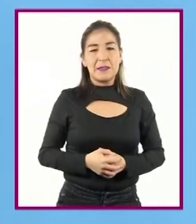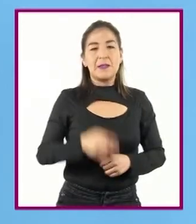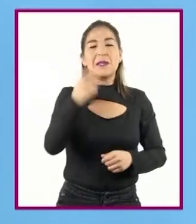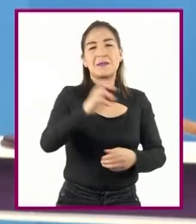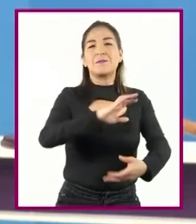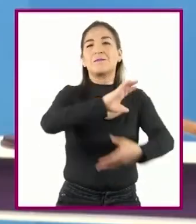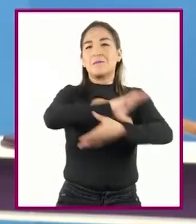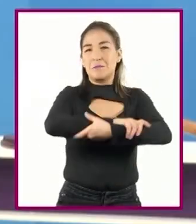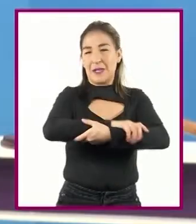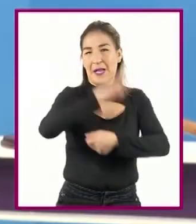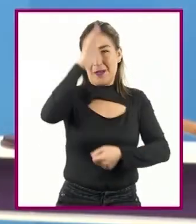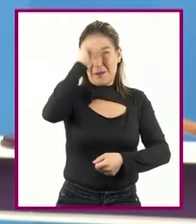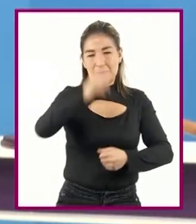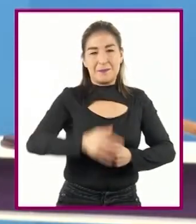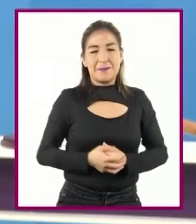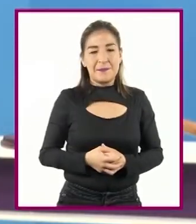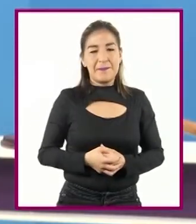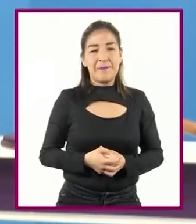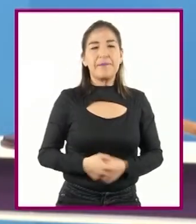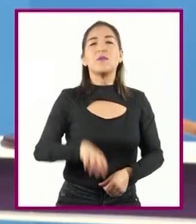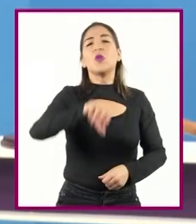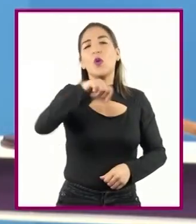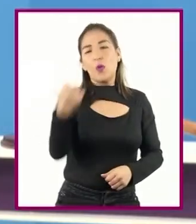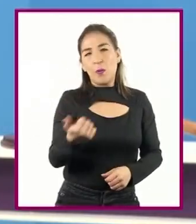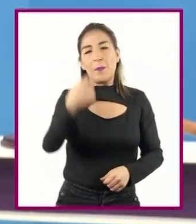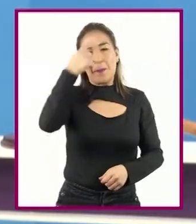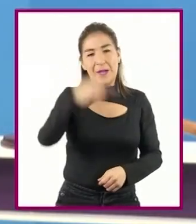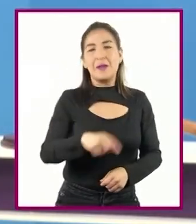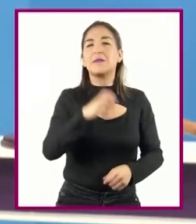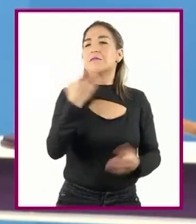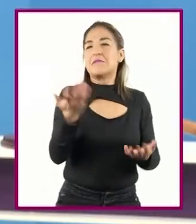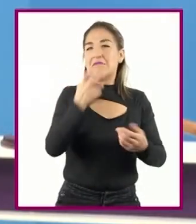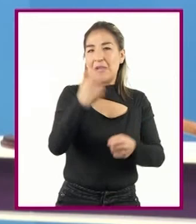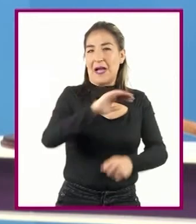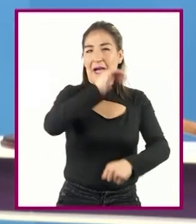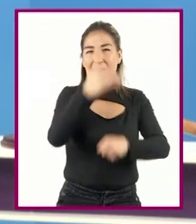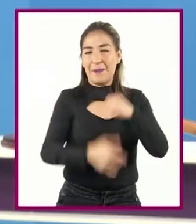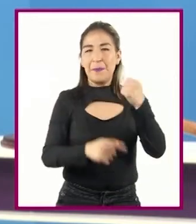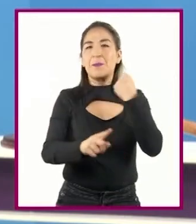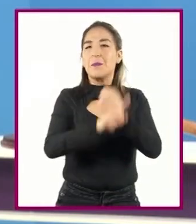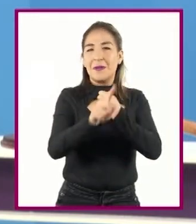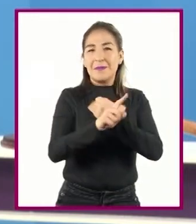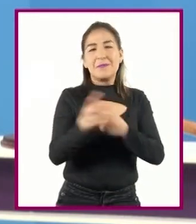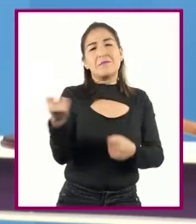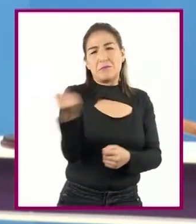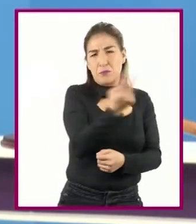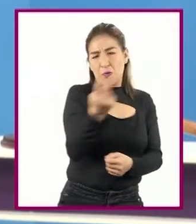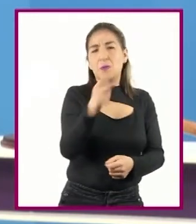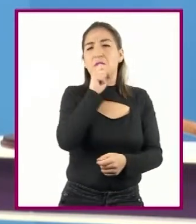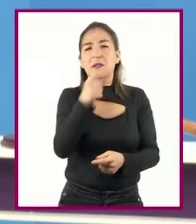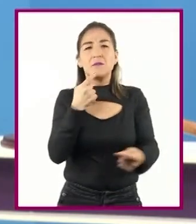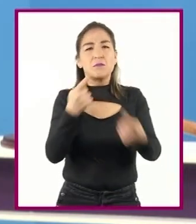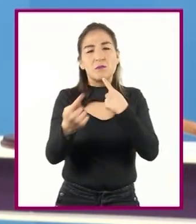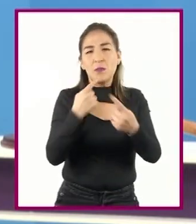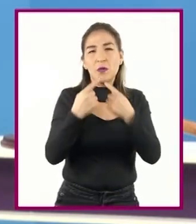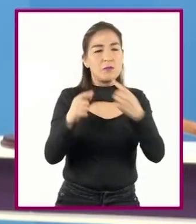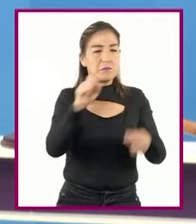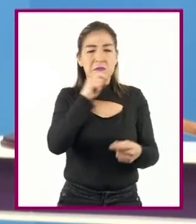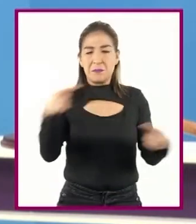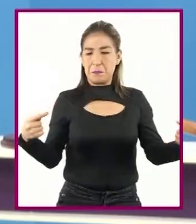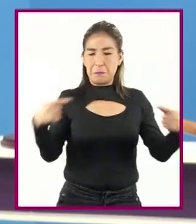pactos. Otra manera para terminar el conflicto es dialogar entre ustedes, de manera